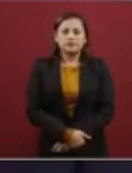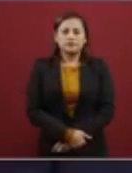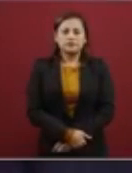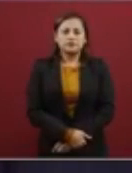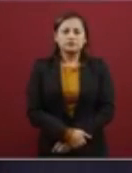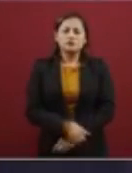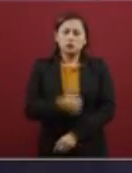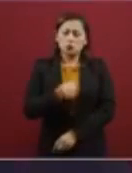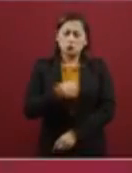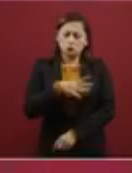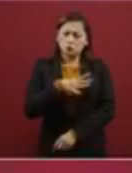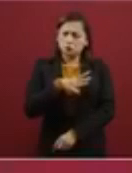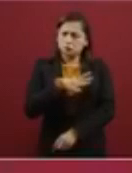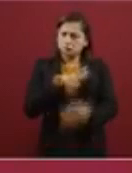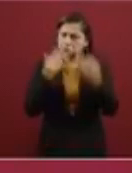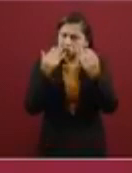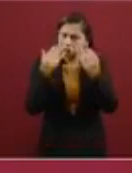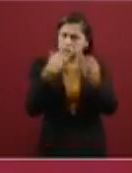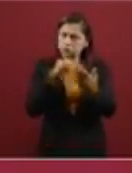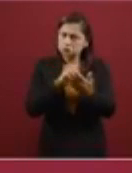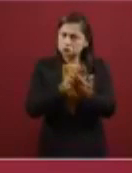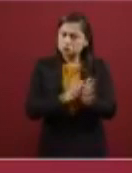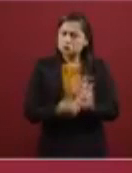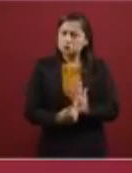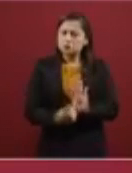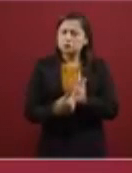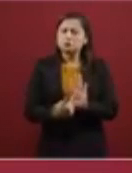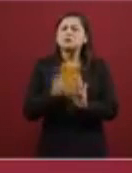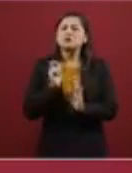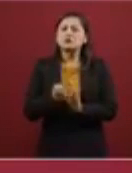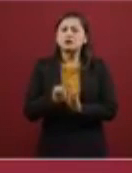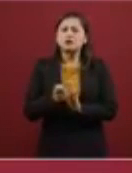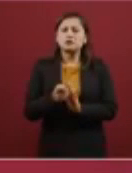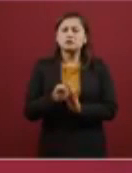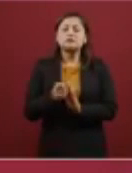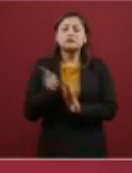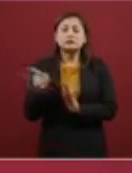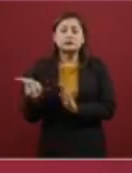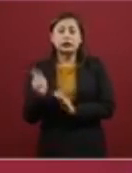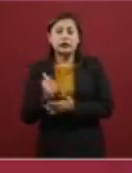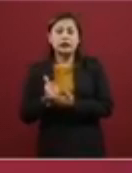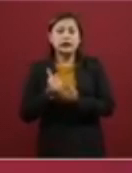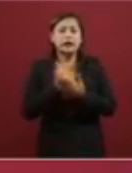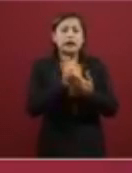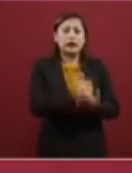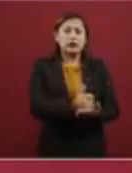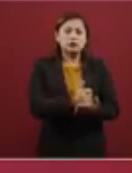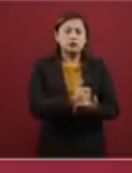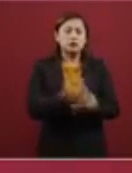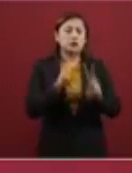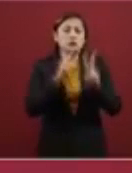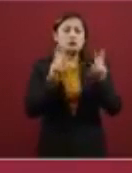tengo pruebas de que ayudó a legitimar el